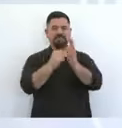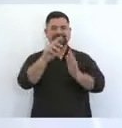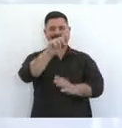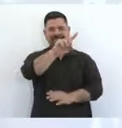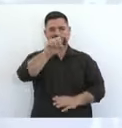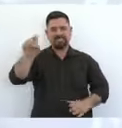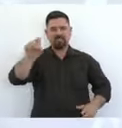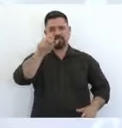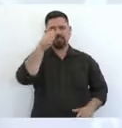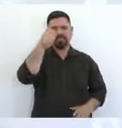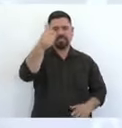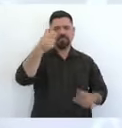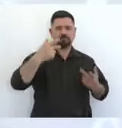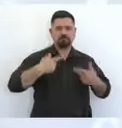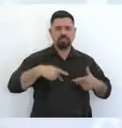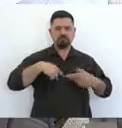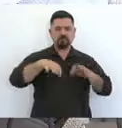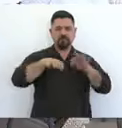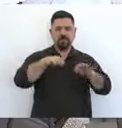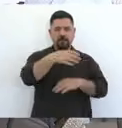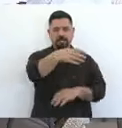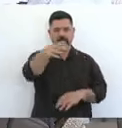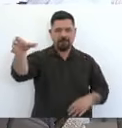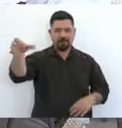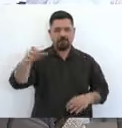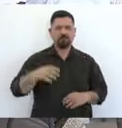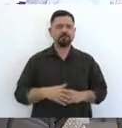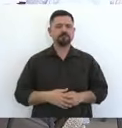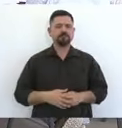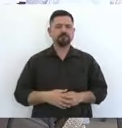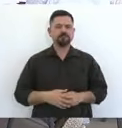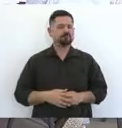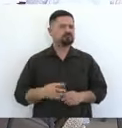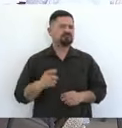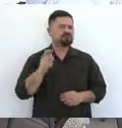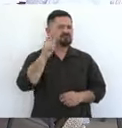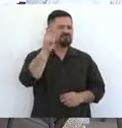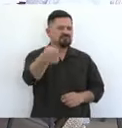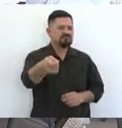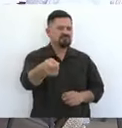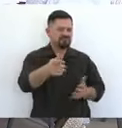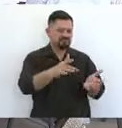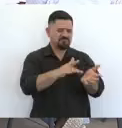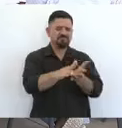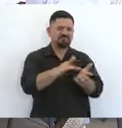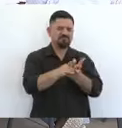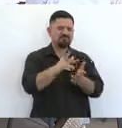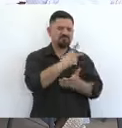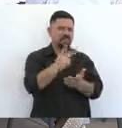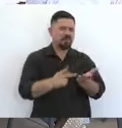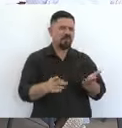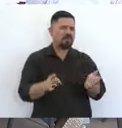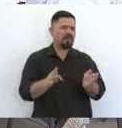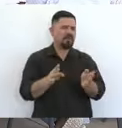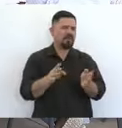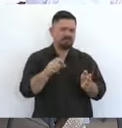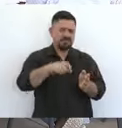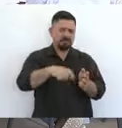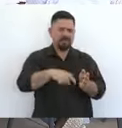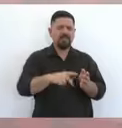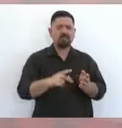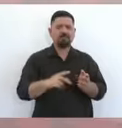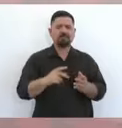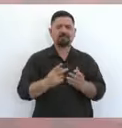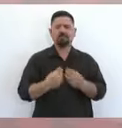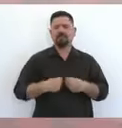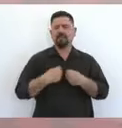3,106 productores. ¿En qué consiste este programa Sembrando Vida? Se da un